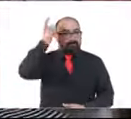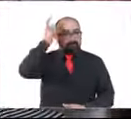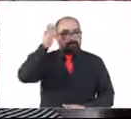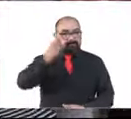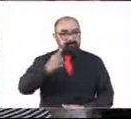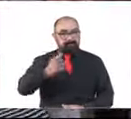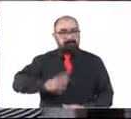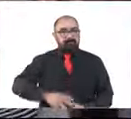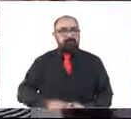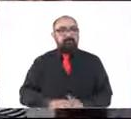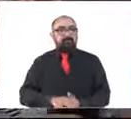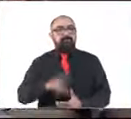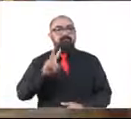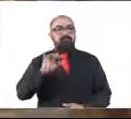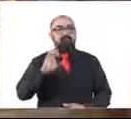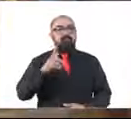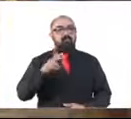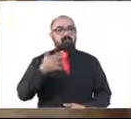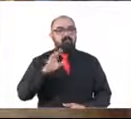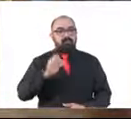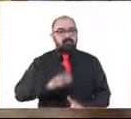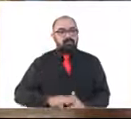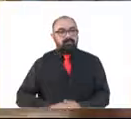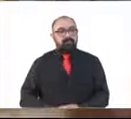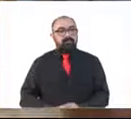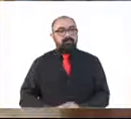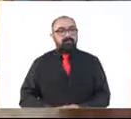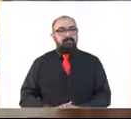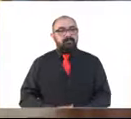Doctor Víctor Hugo Páramo, adelante.